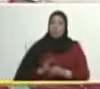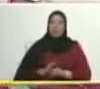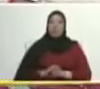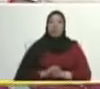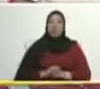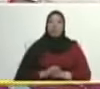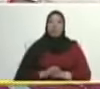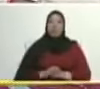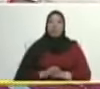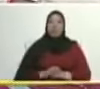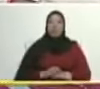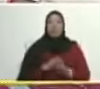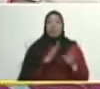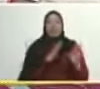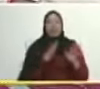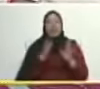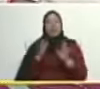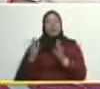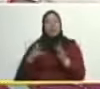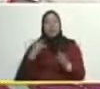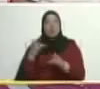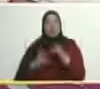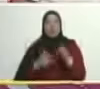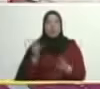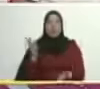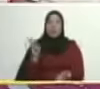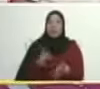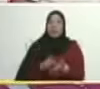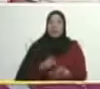con la línea aérea Conviasa.